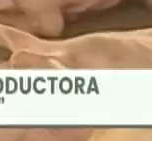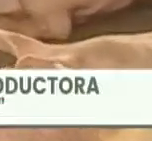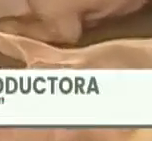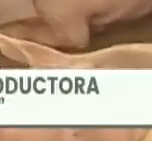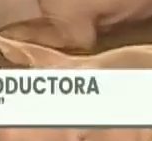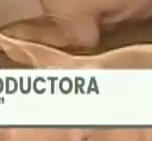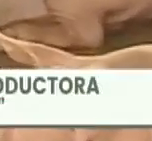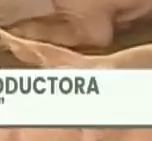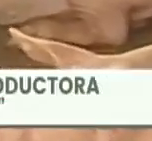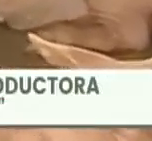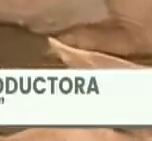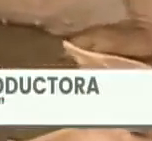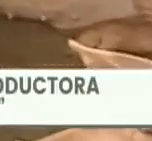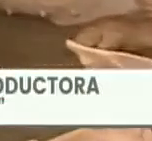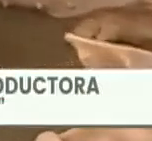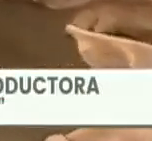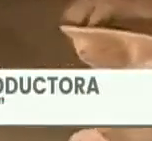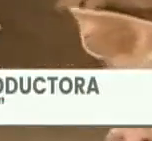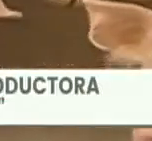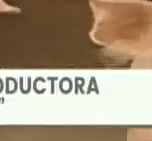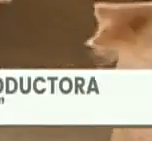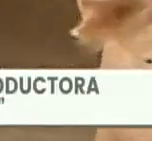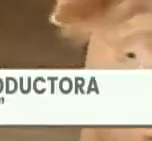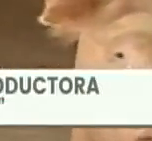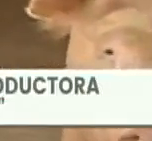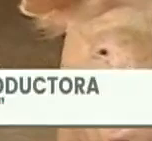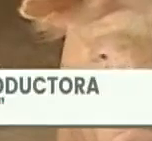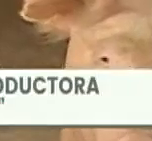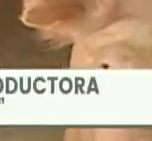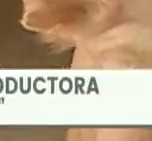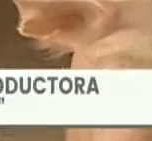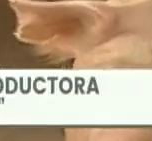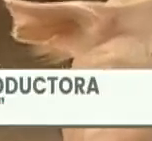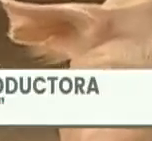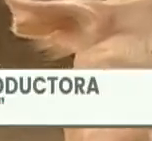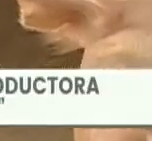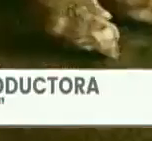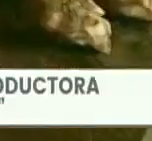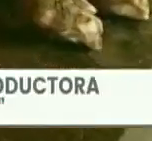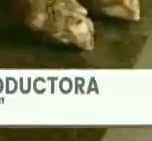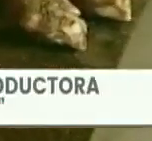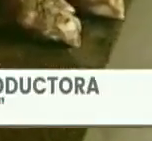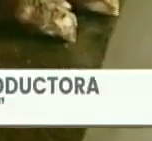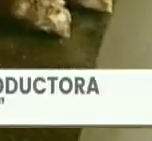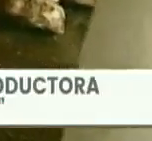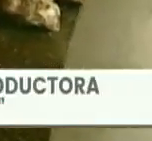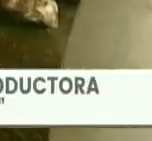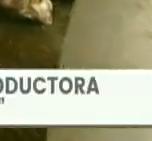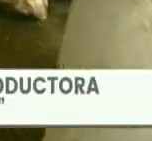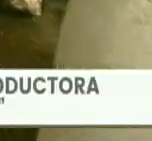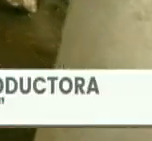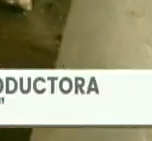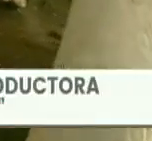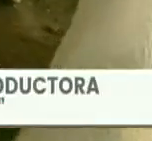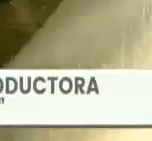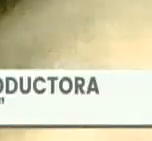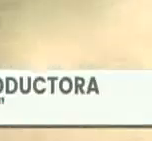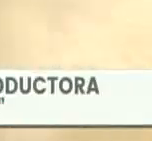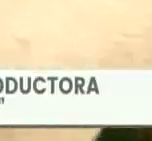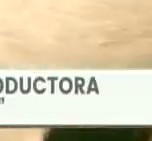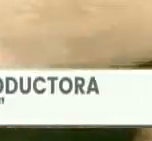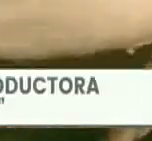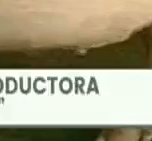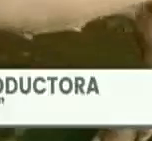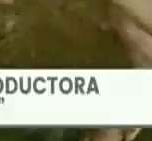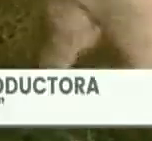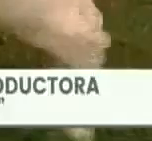una proteína de alta calidad y buena calidad a la población venezolana y sobre todo a la región